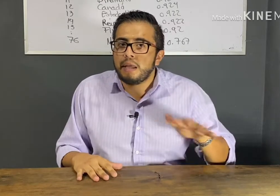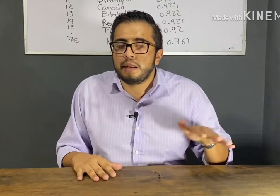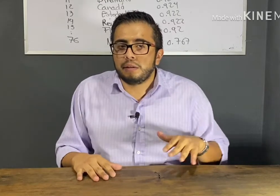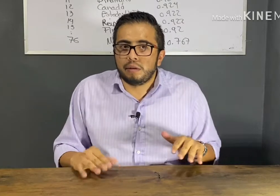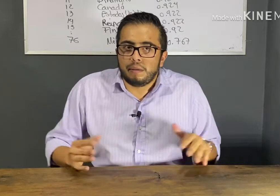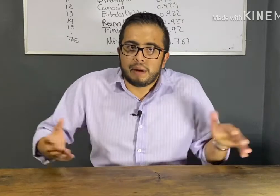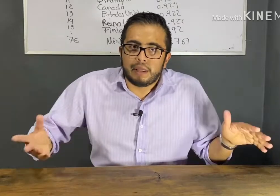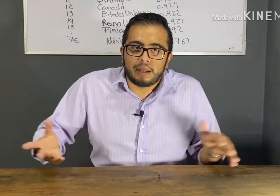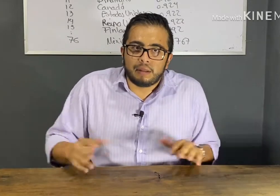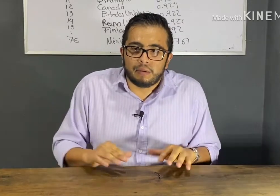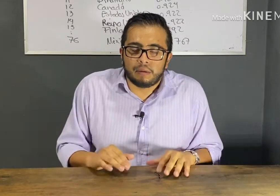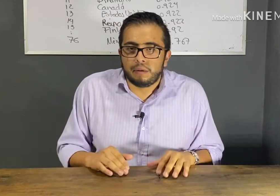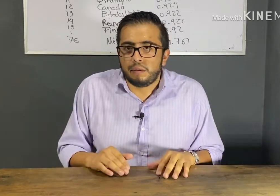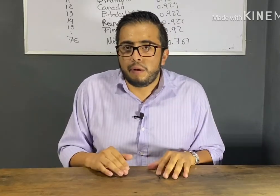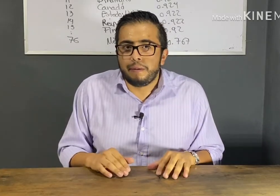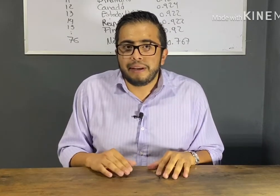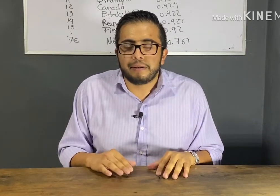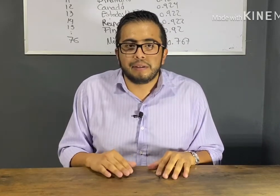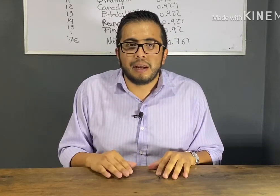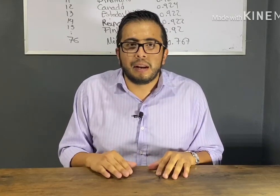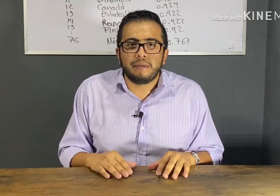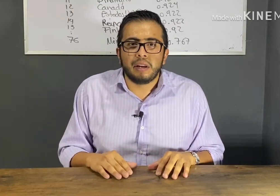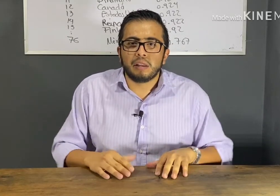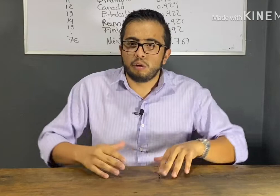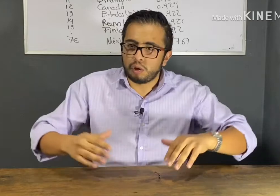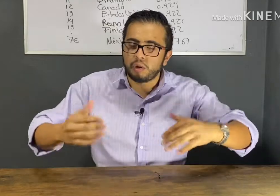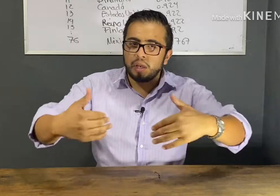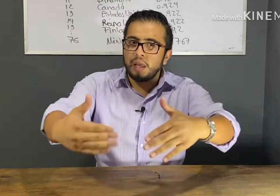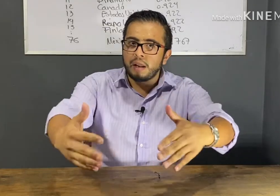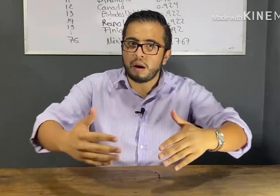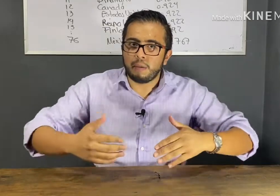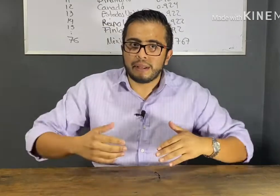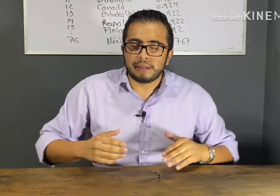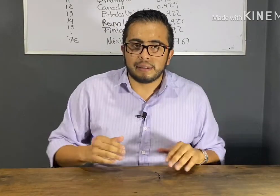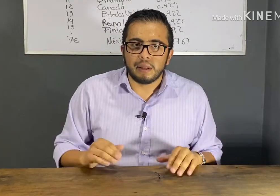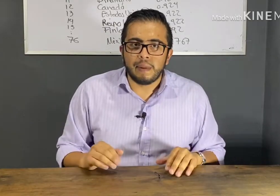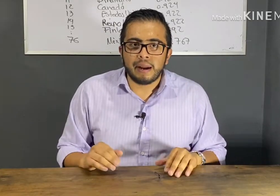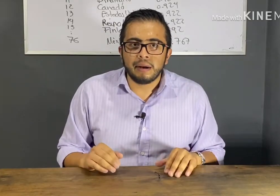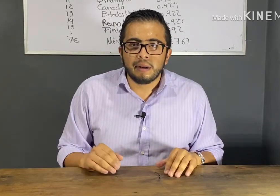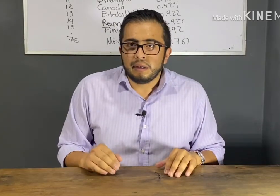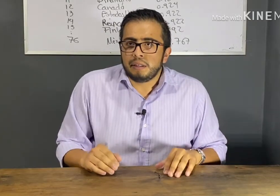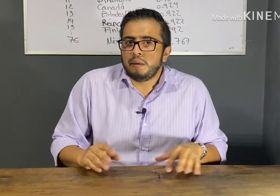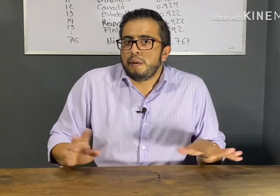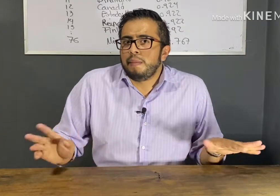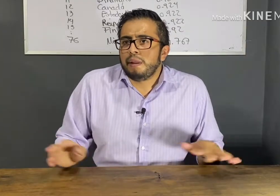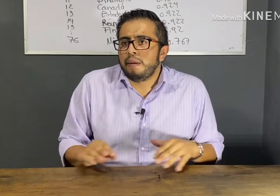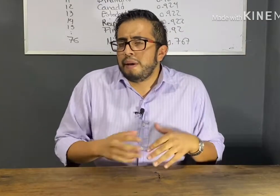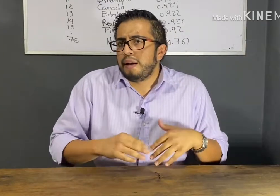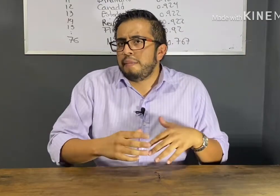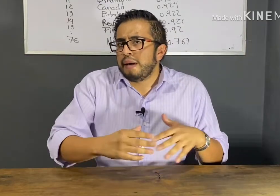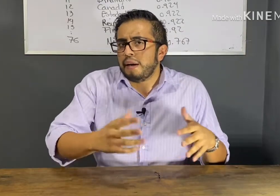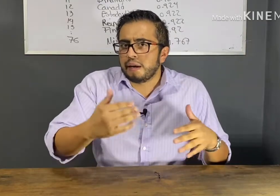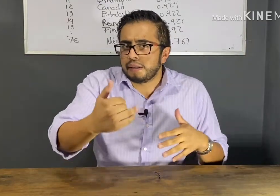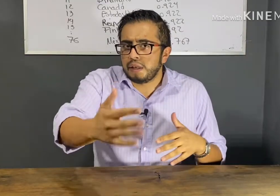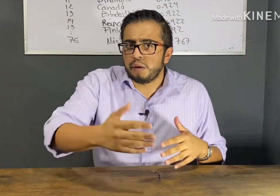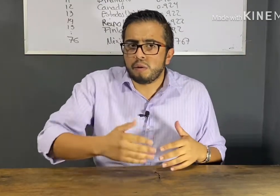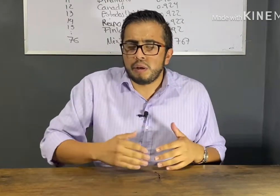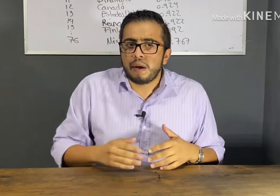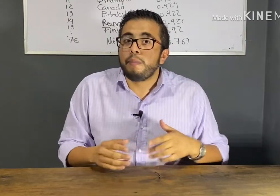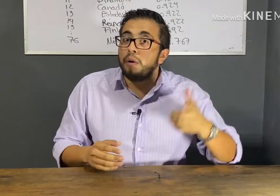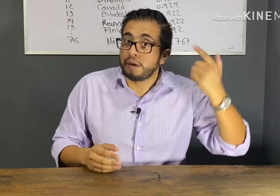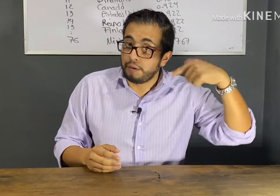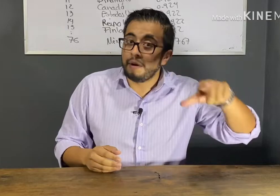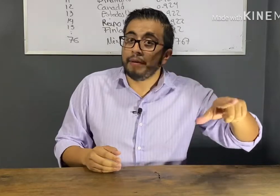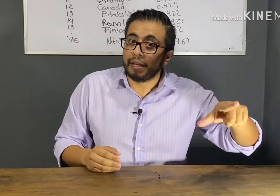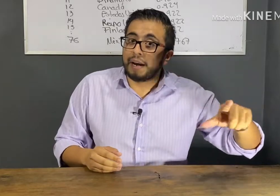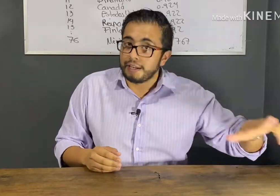que nada de esto de verdad lo vaya a considerar el gabinete. Yo creo que Herrera lo va a desestimar y simplemente va a creer que se dejó